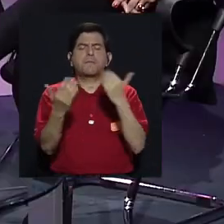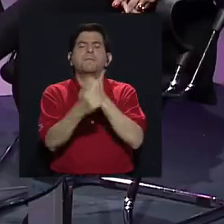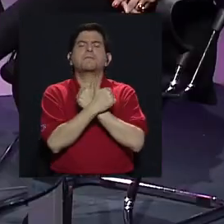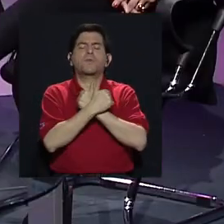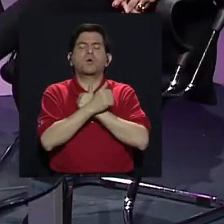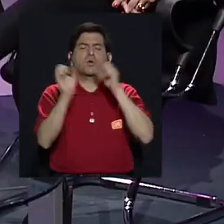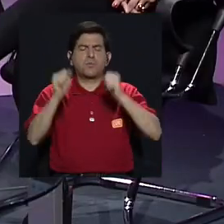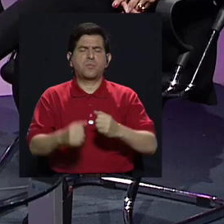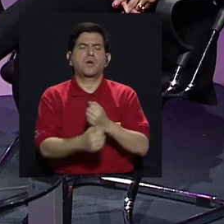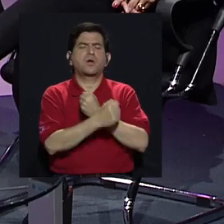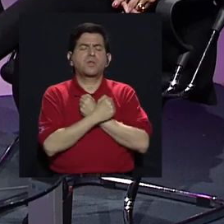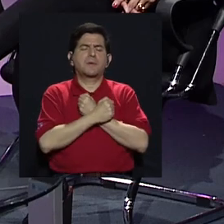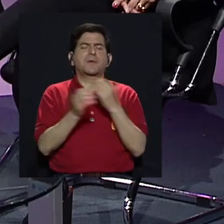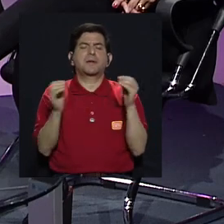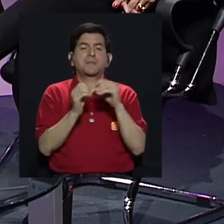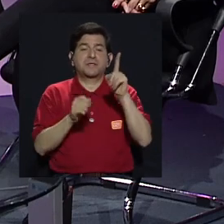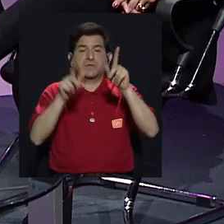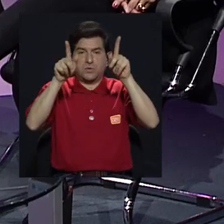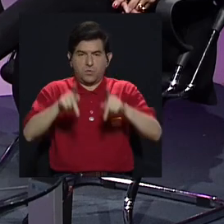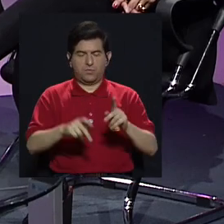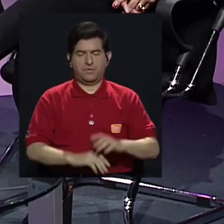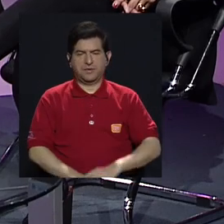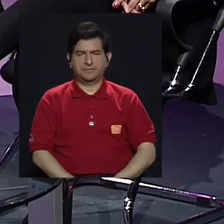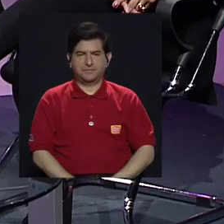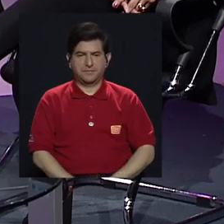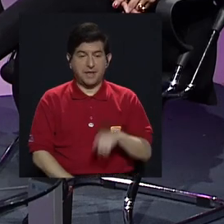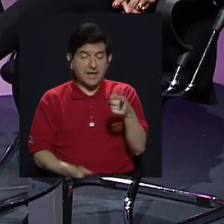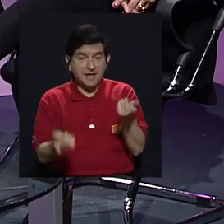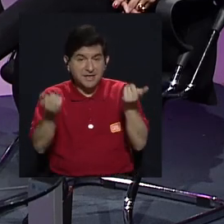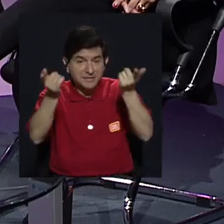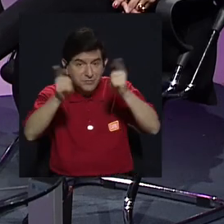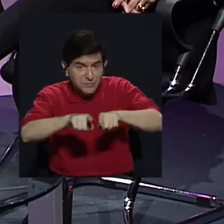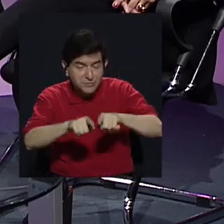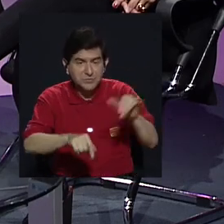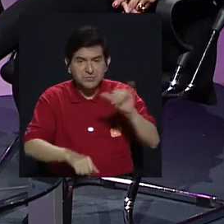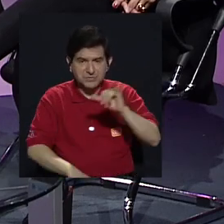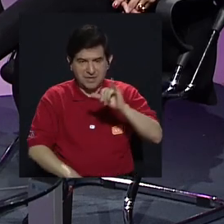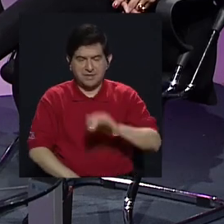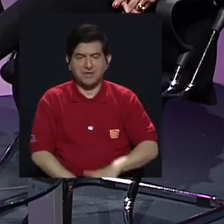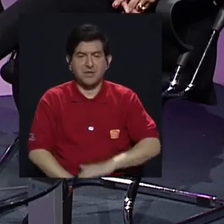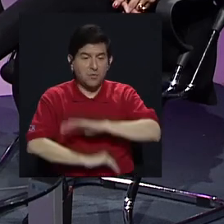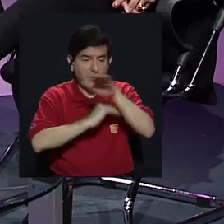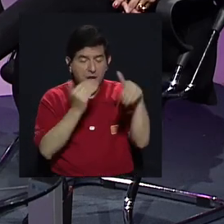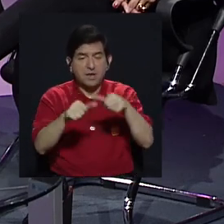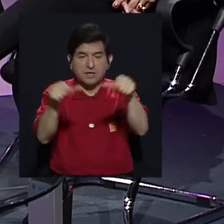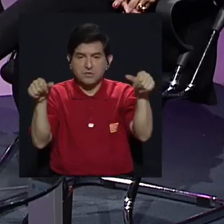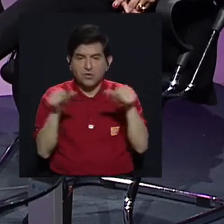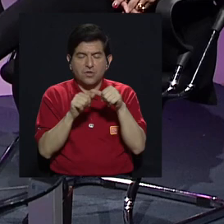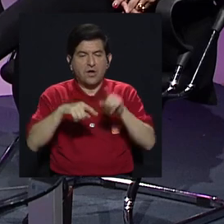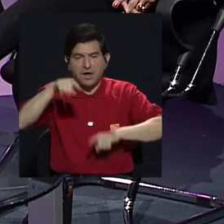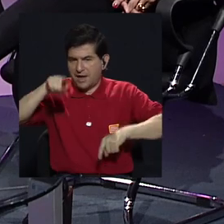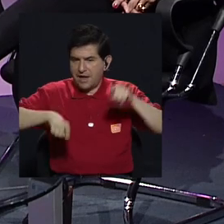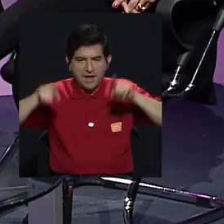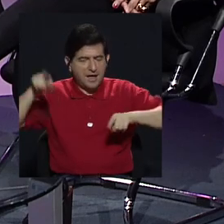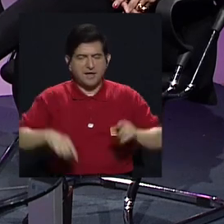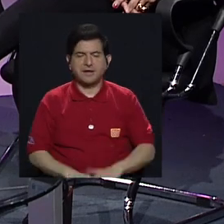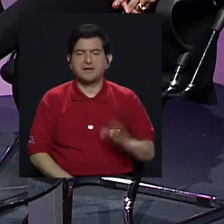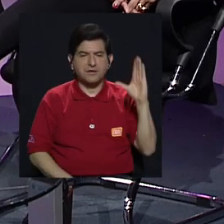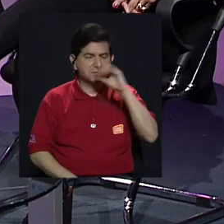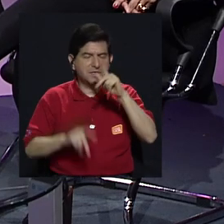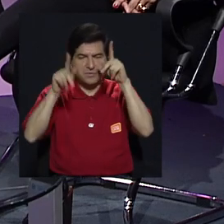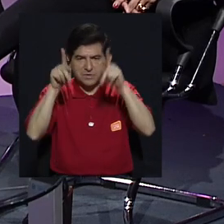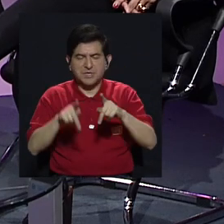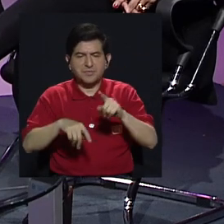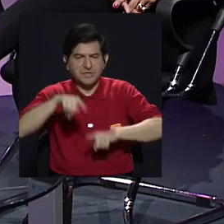sí, puedo amar más de una persona? Sí. ¿Cómo? Eso sucede como igual en cualquier aspecto de la diversidad, así como se dan cuenta